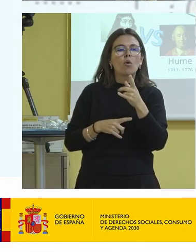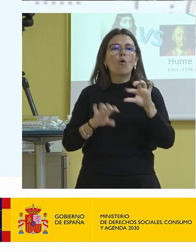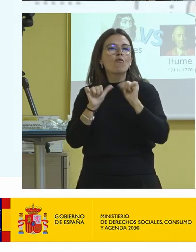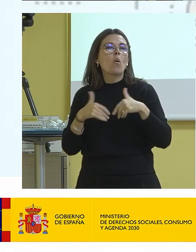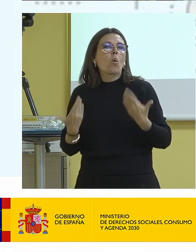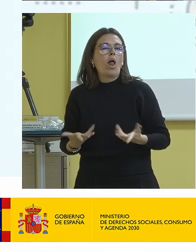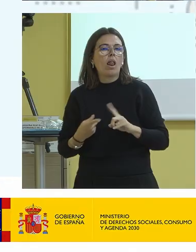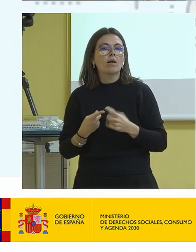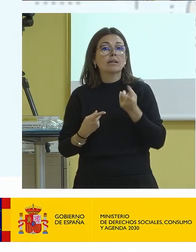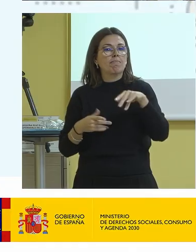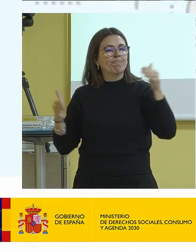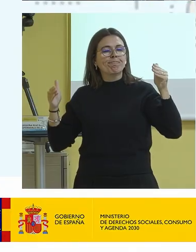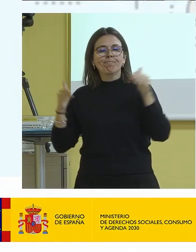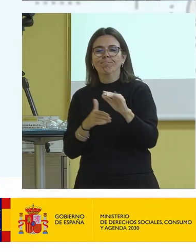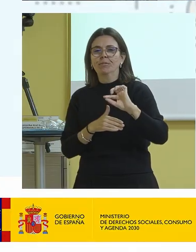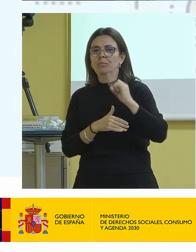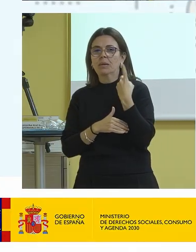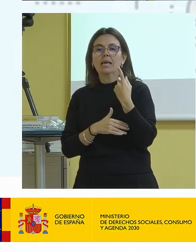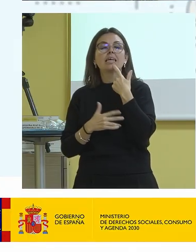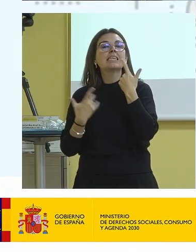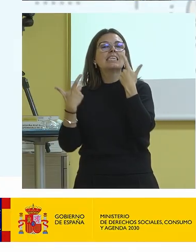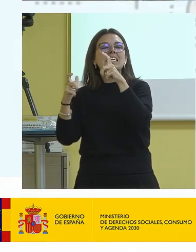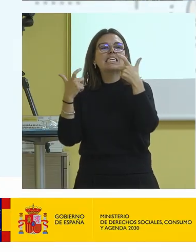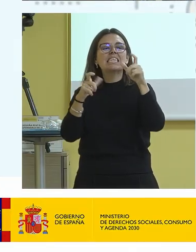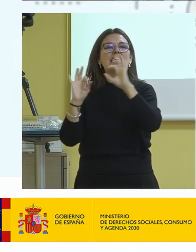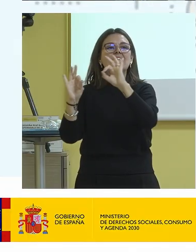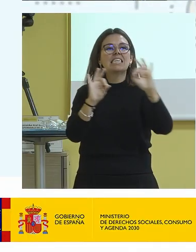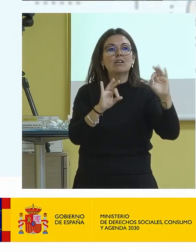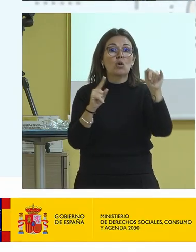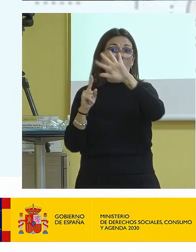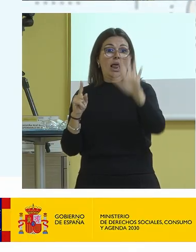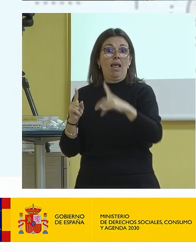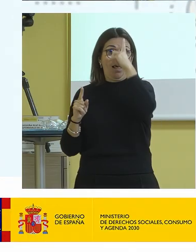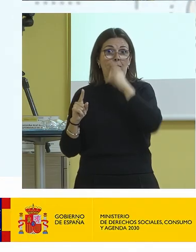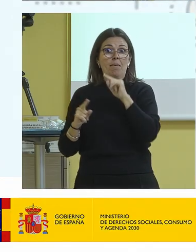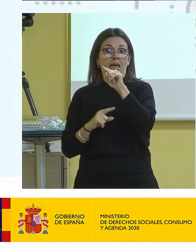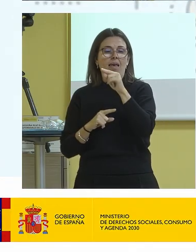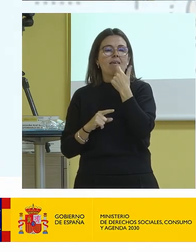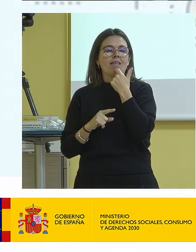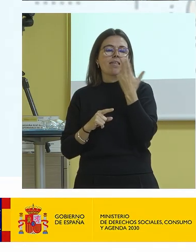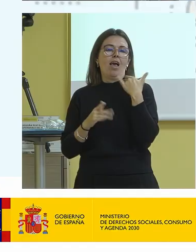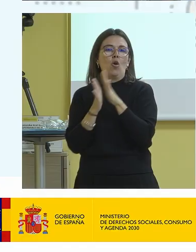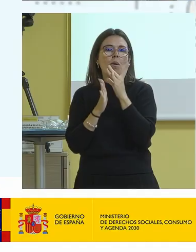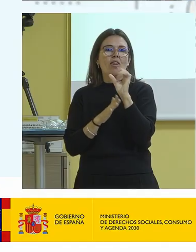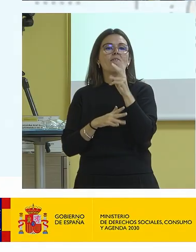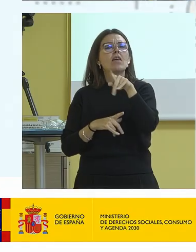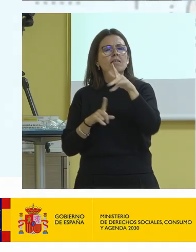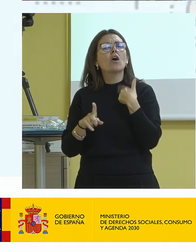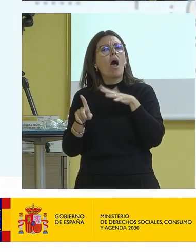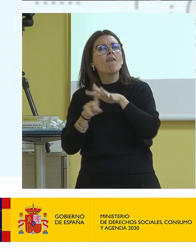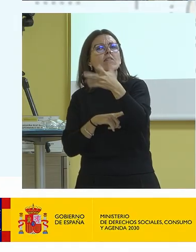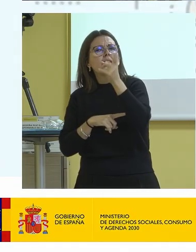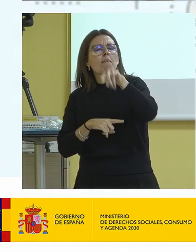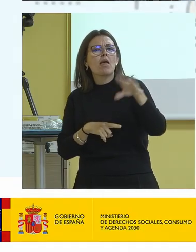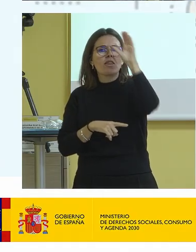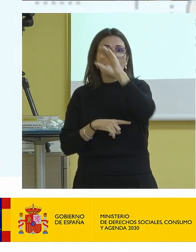eso, me he centrado mucho en enseñar los sesgos. Esta imagen ya la ha puesto David, que los sesgos afectan también a los científicos. Siento deciros